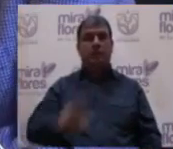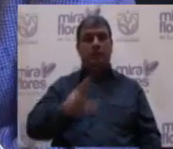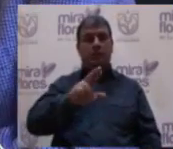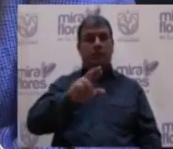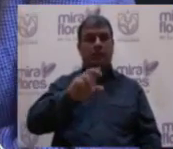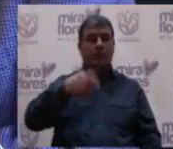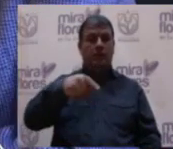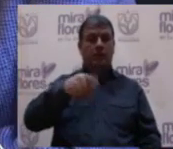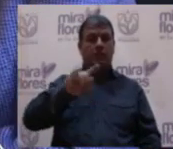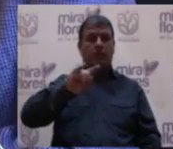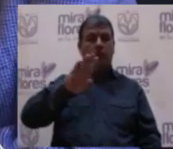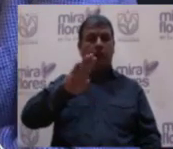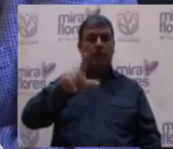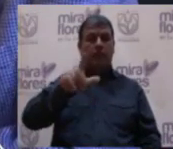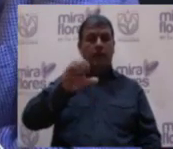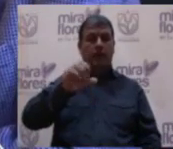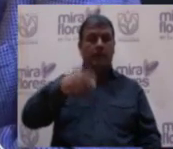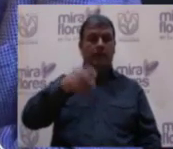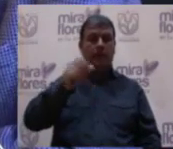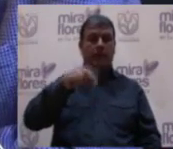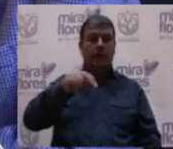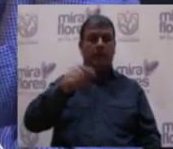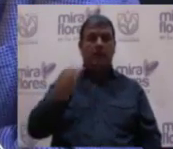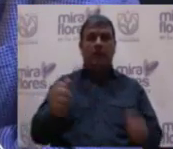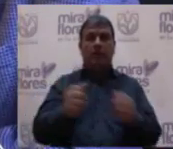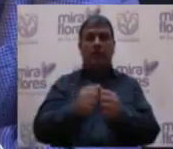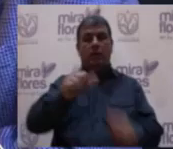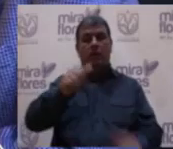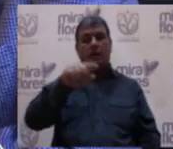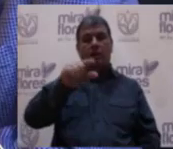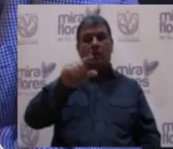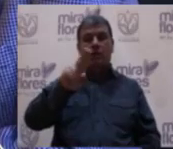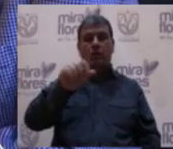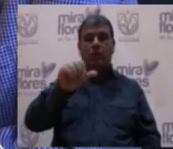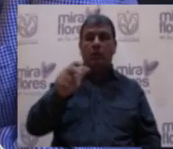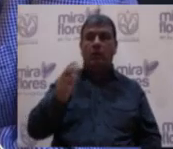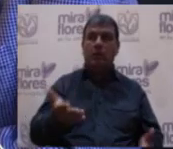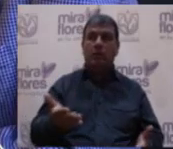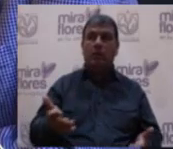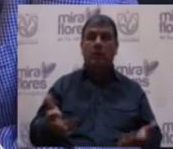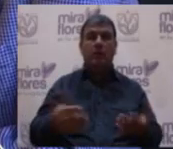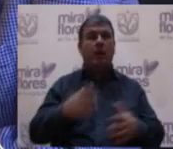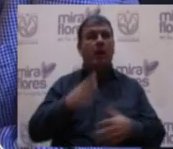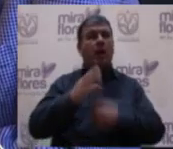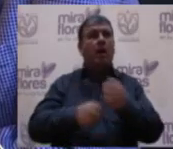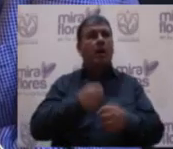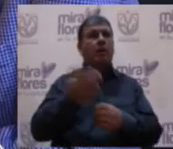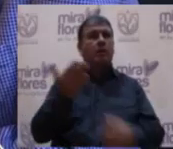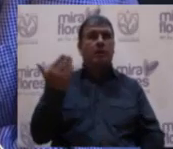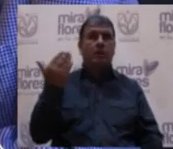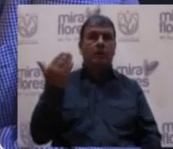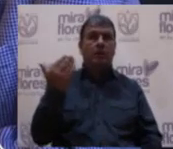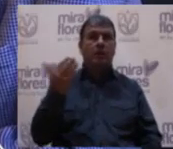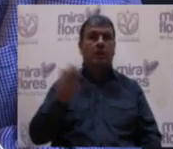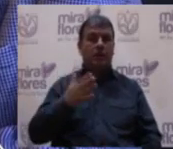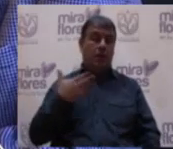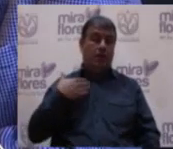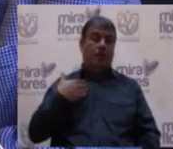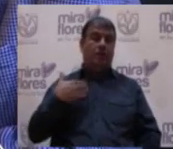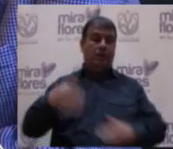República de Panamá con Angulo, donde hace algunos años era mi